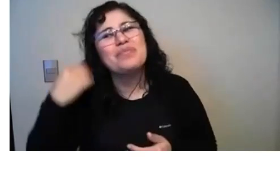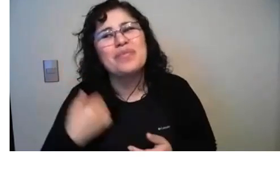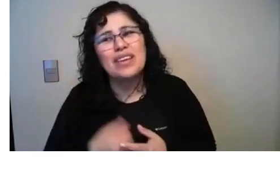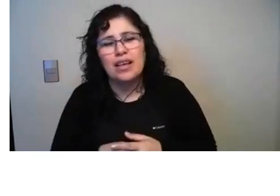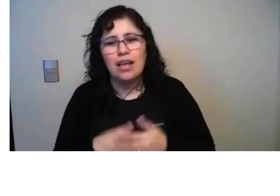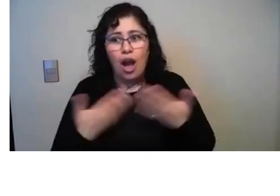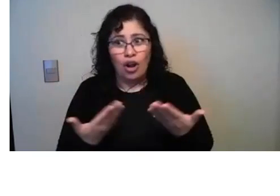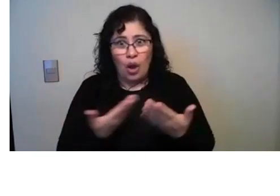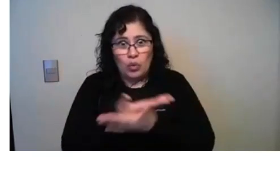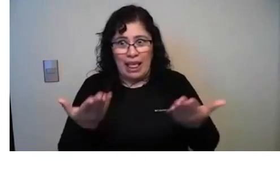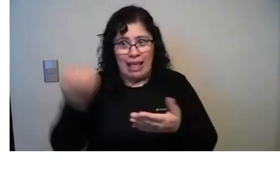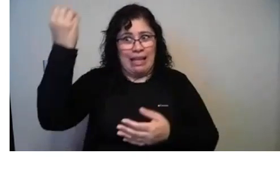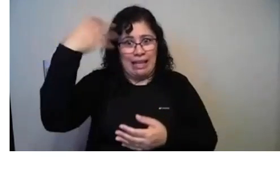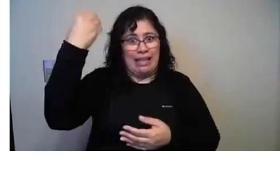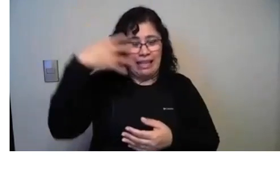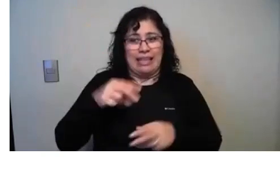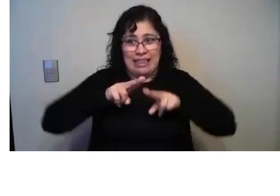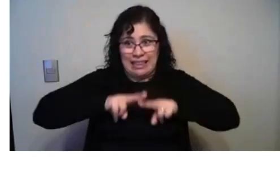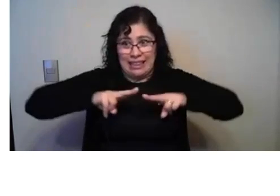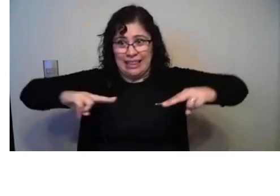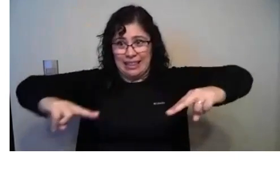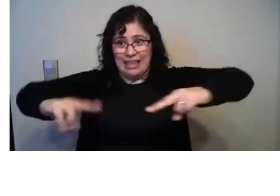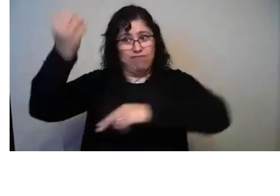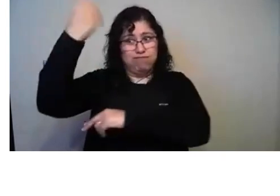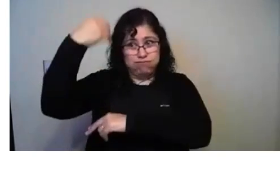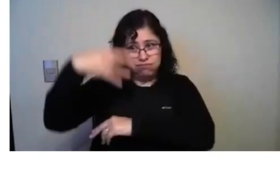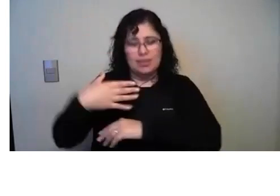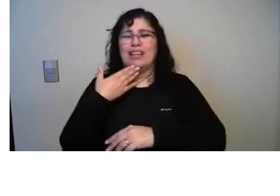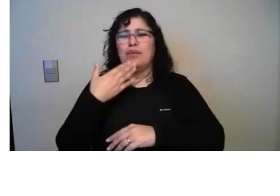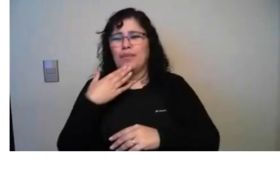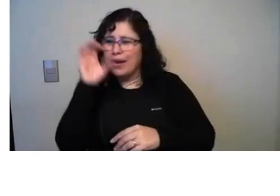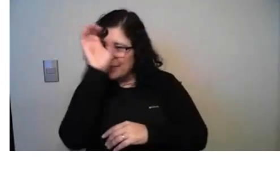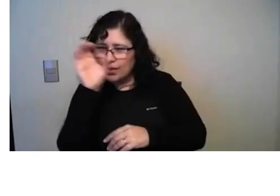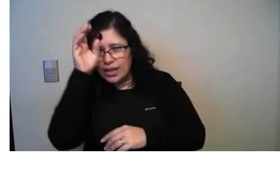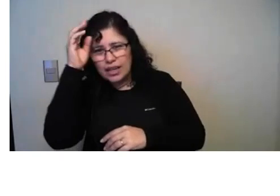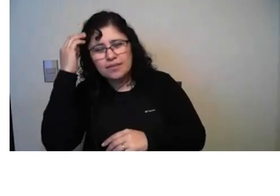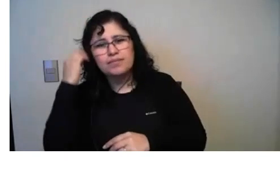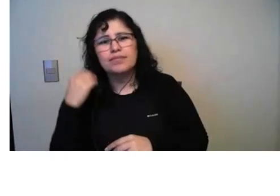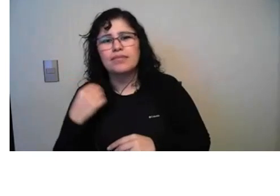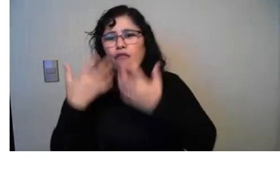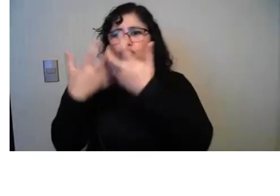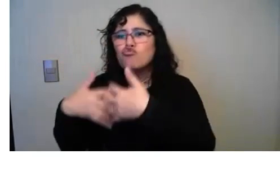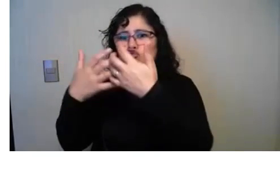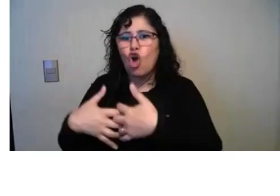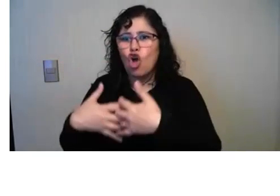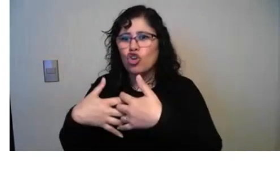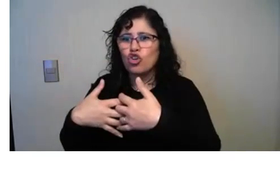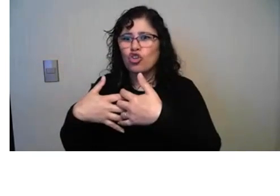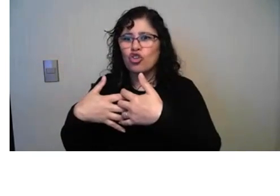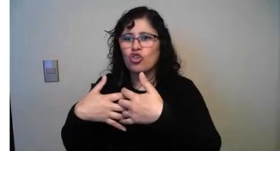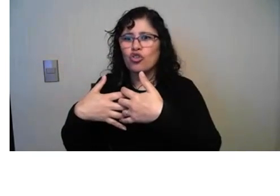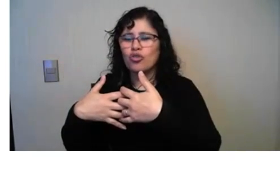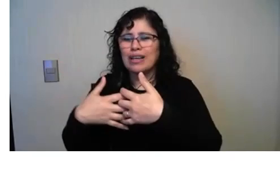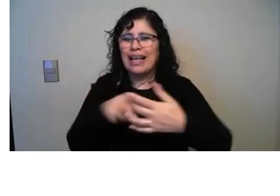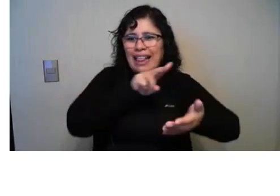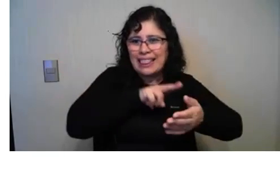aprenderse, digamos, estos tractos y buscar una función. ¿Sí?